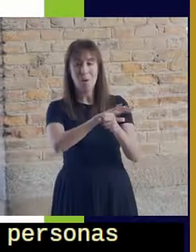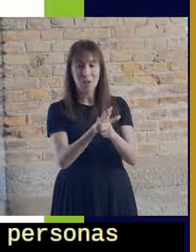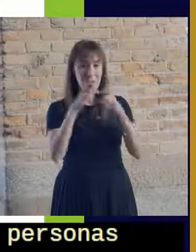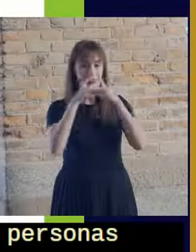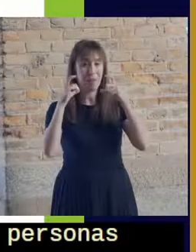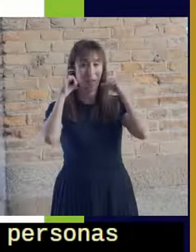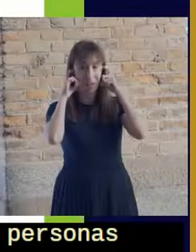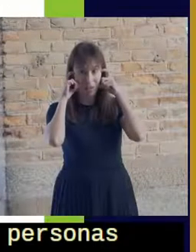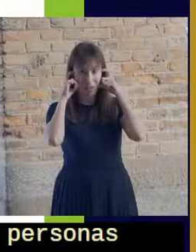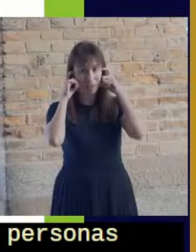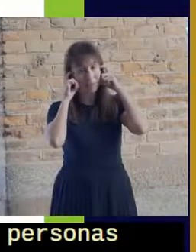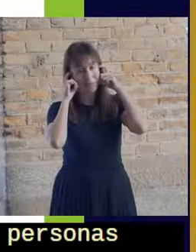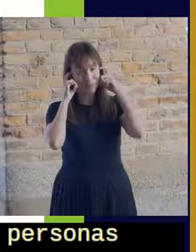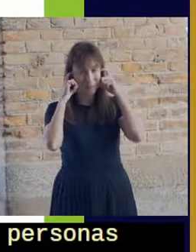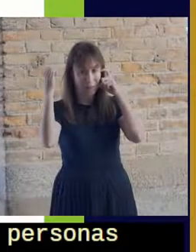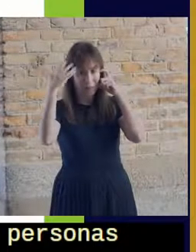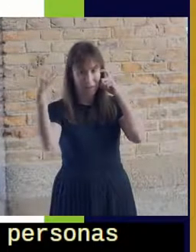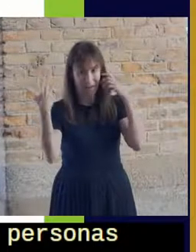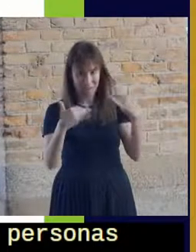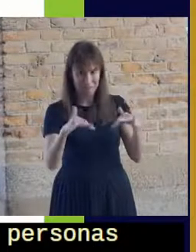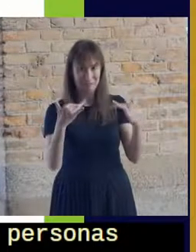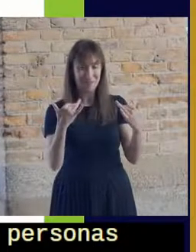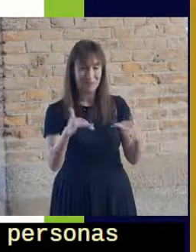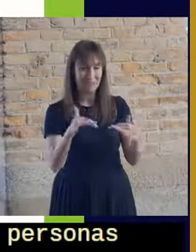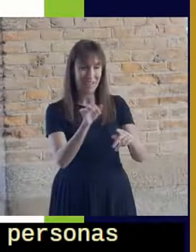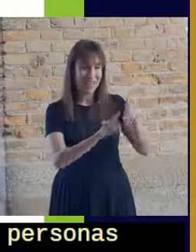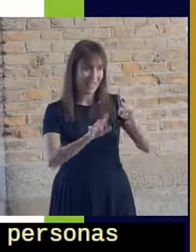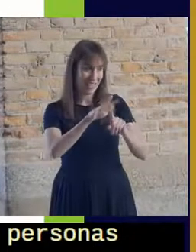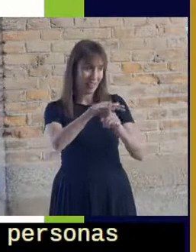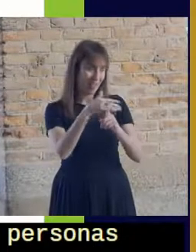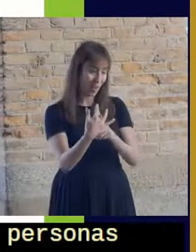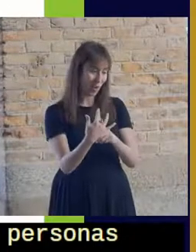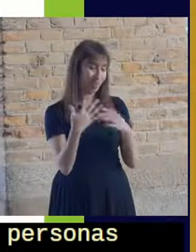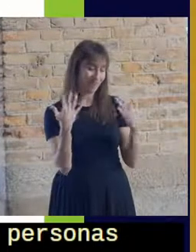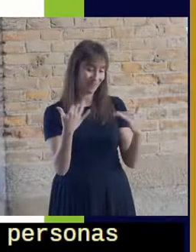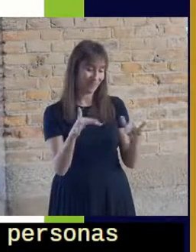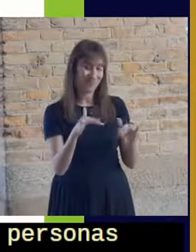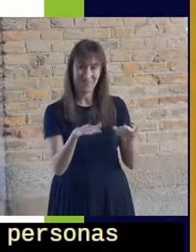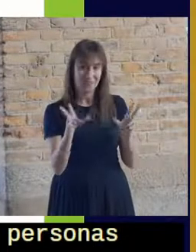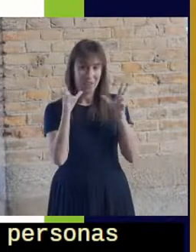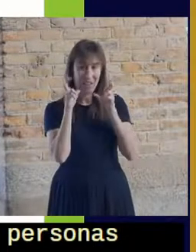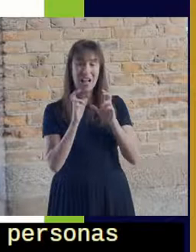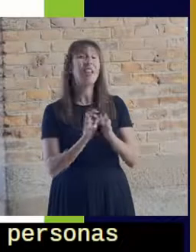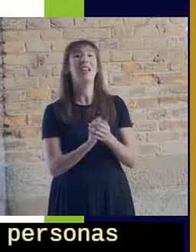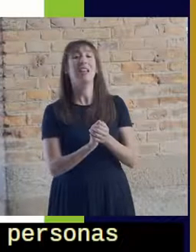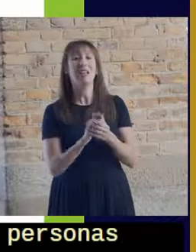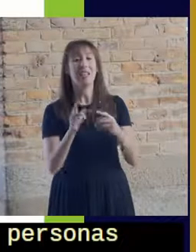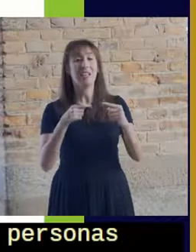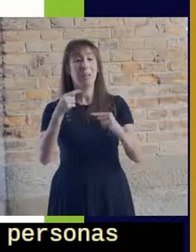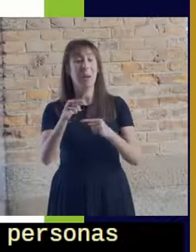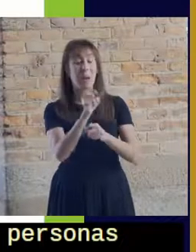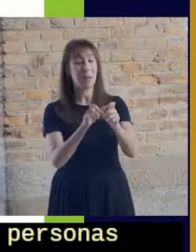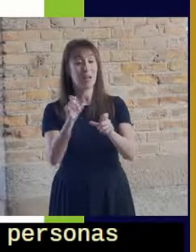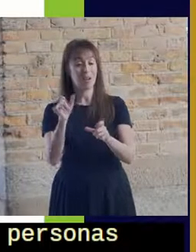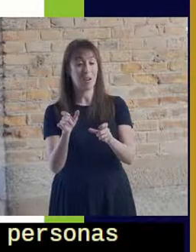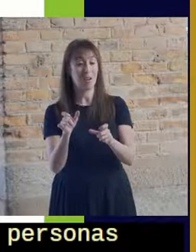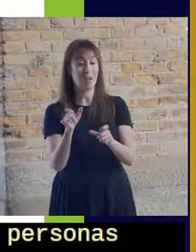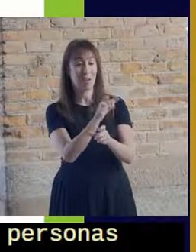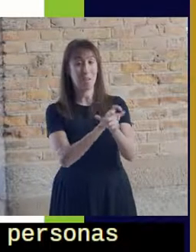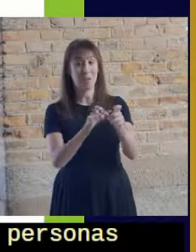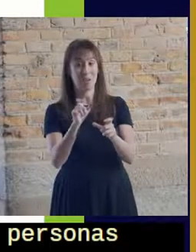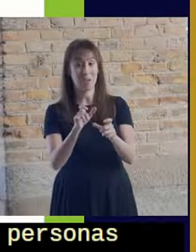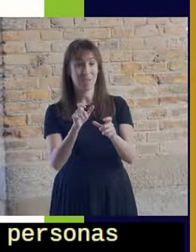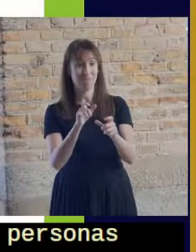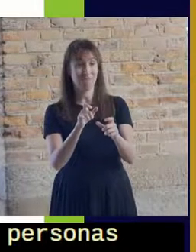mascarilla pues imaginaos la que nos hemos encontrado la discapac cidad auditiva ha sido horroroso y luego como las personas a las que las que nos tienen que